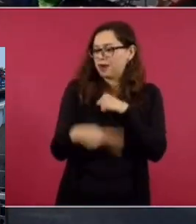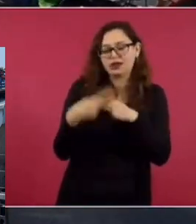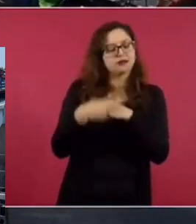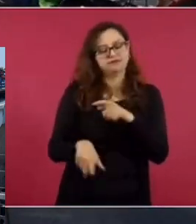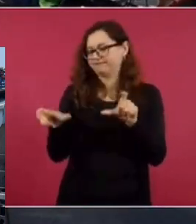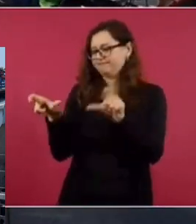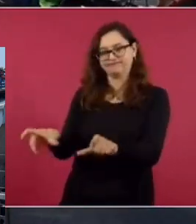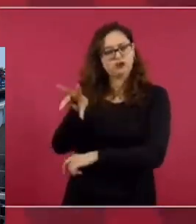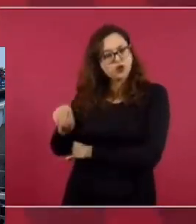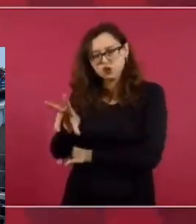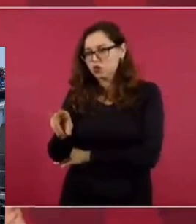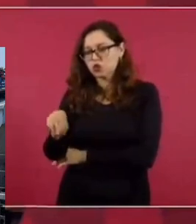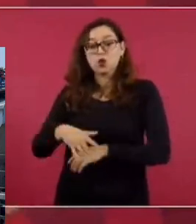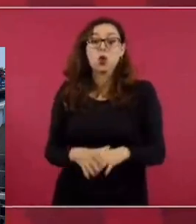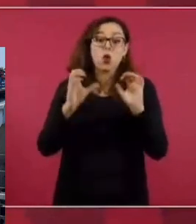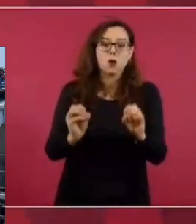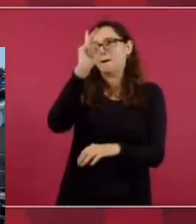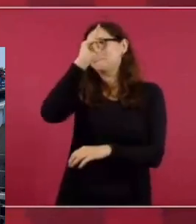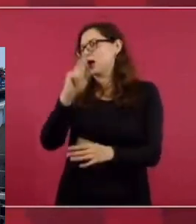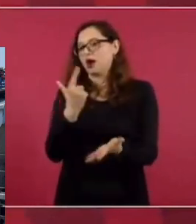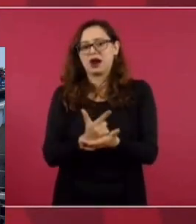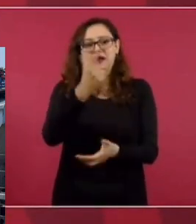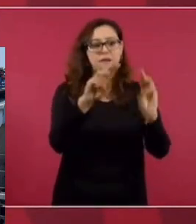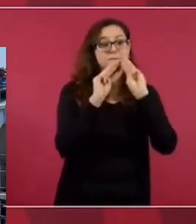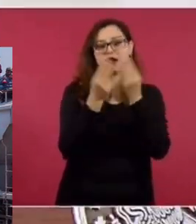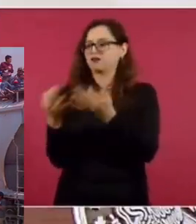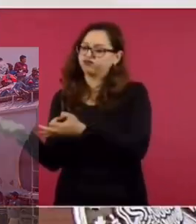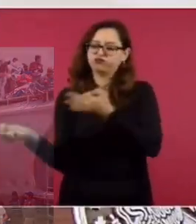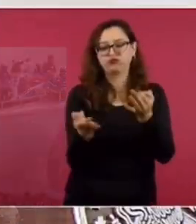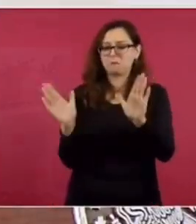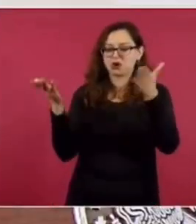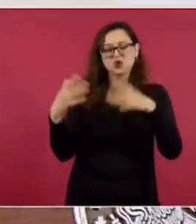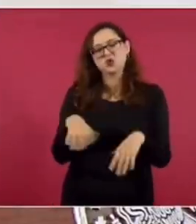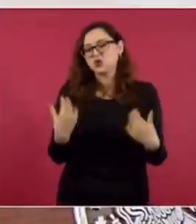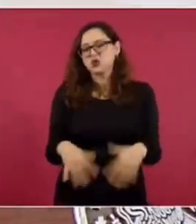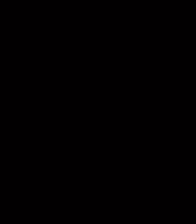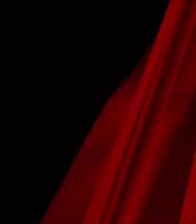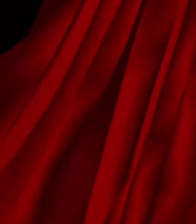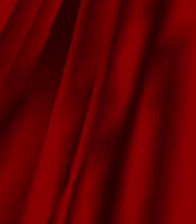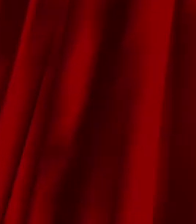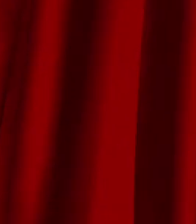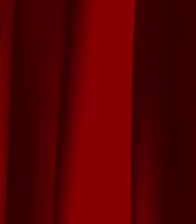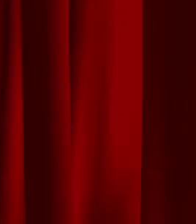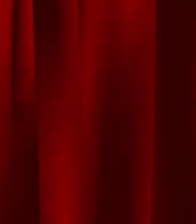o peor aún, que caigan en manos de la delincuencia organizada. Ganso, ganso.